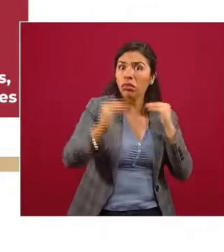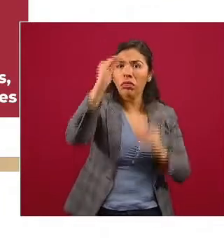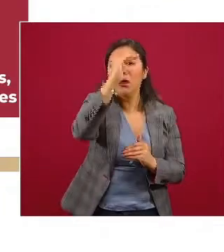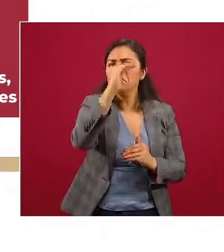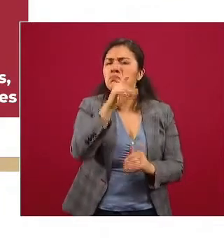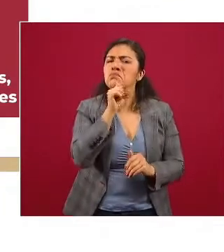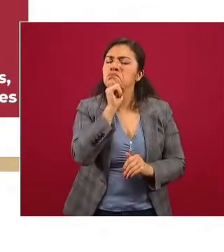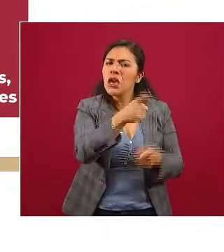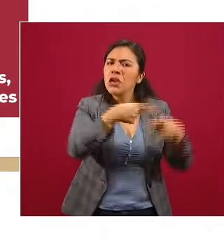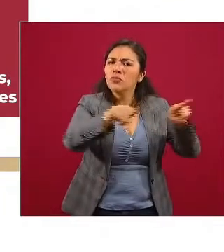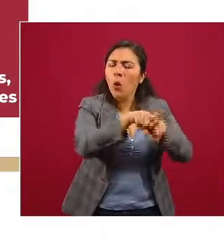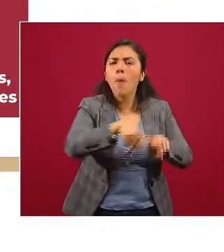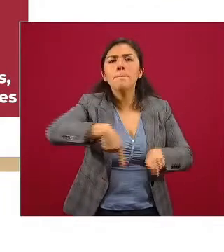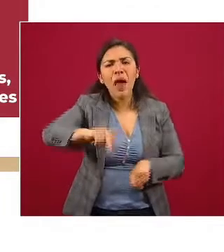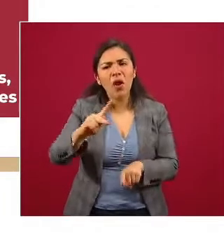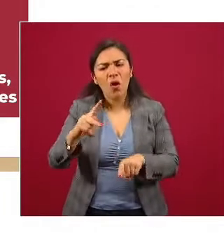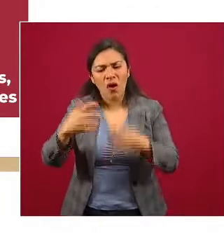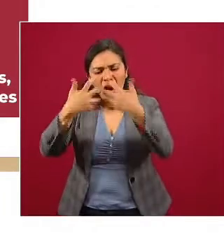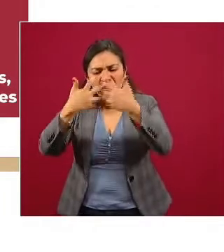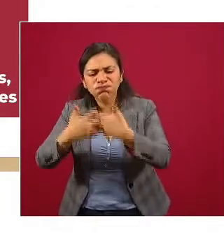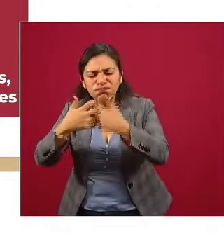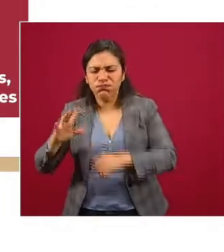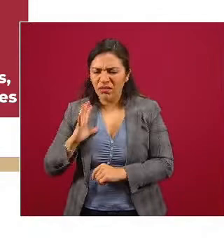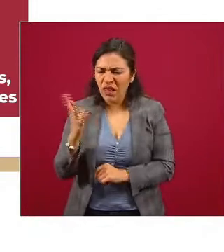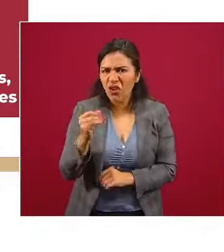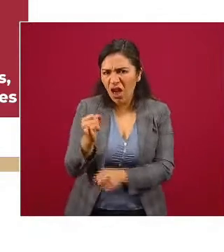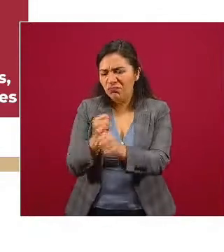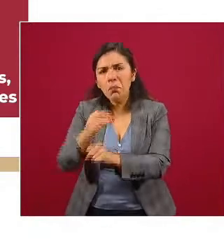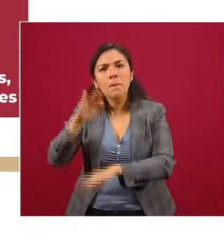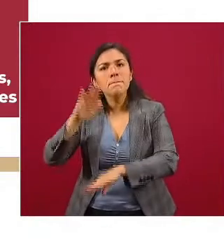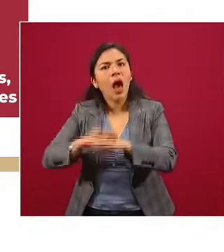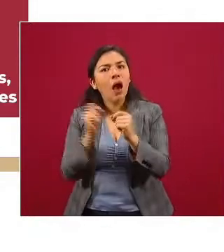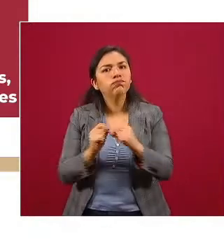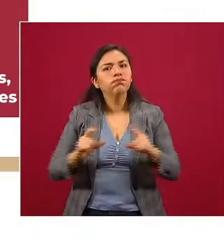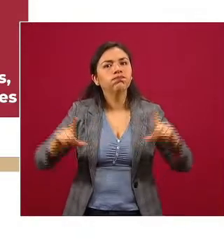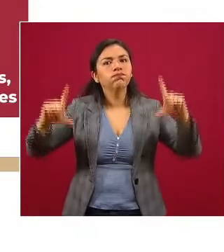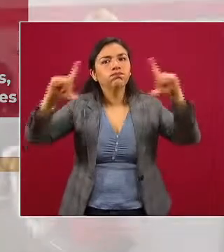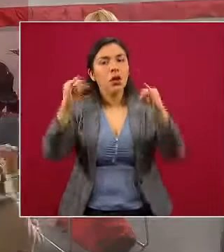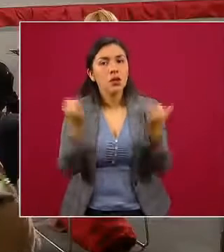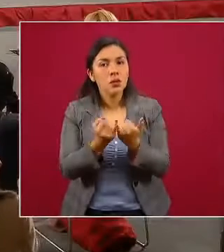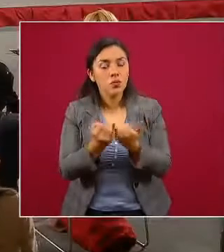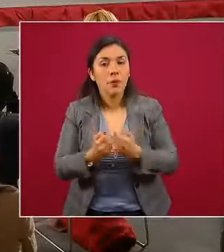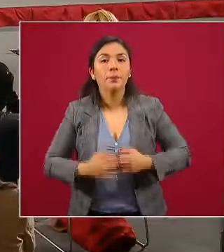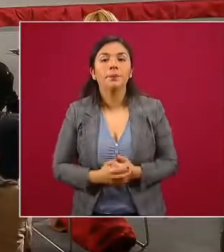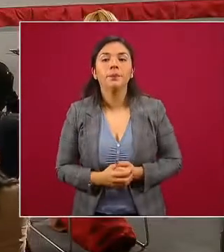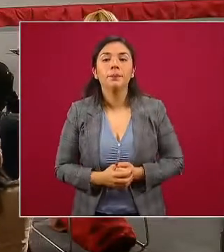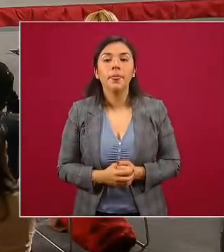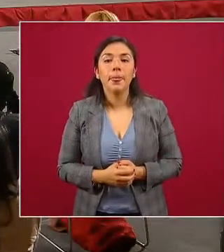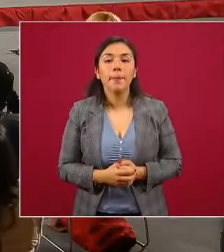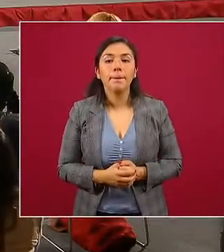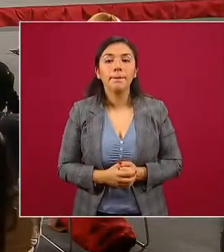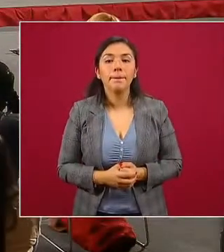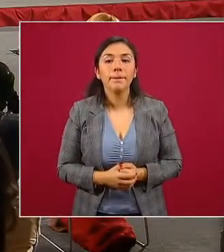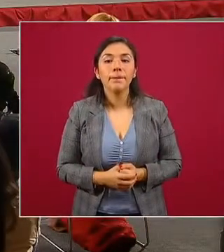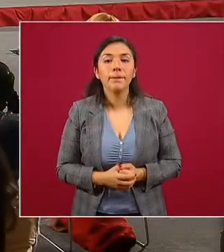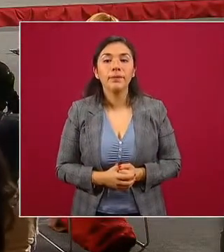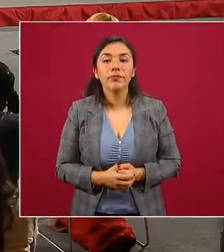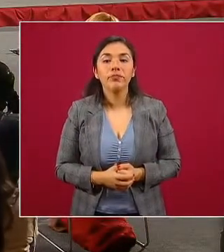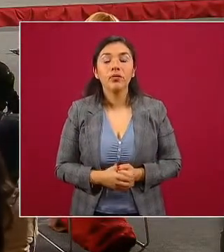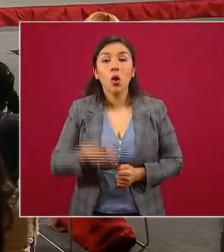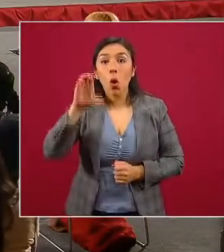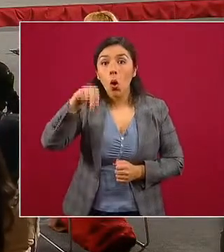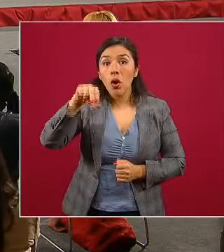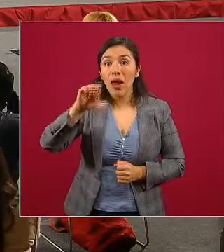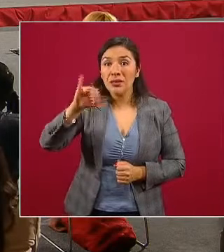innovación, en cambio tecnológico de vanguardia está aumentando. La que sigue, articulamos todas las capacidades del